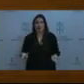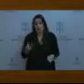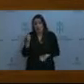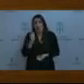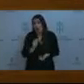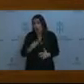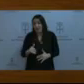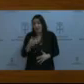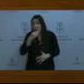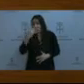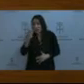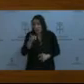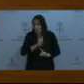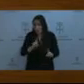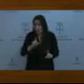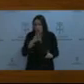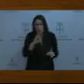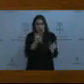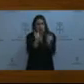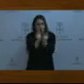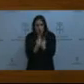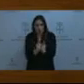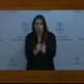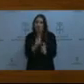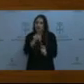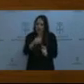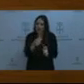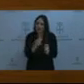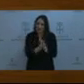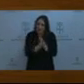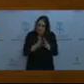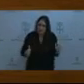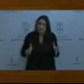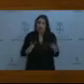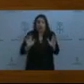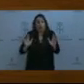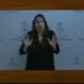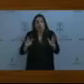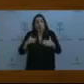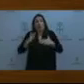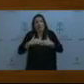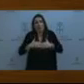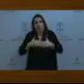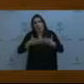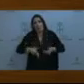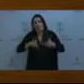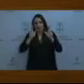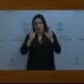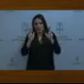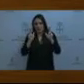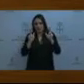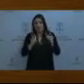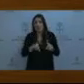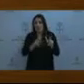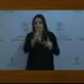insuficiente, que es un salario muy corto, que también habría que implementar y que ir a mayores, pero que, al fin y al cabo, permite a los